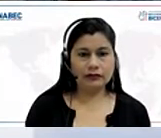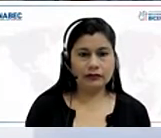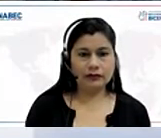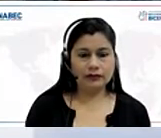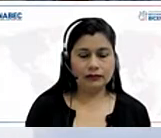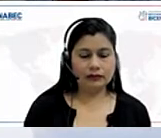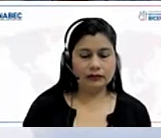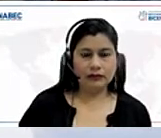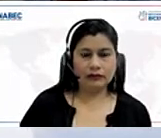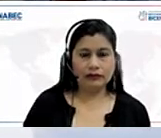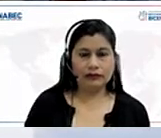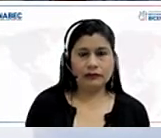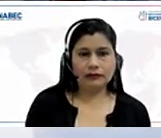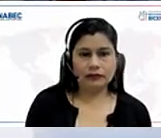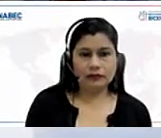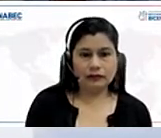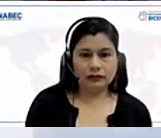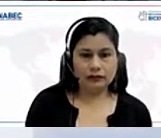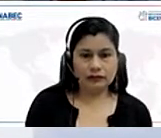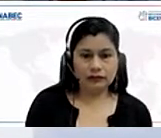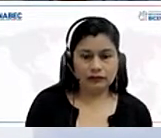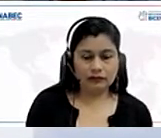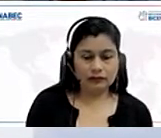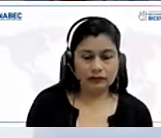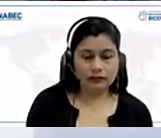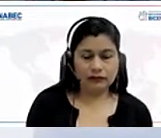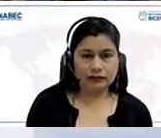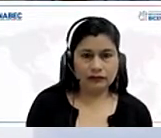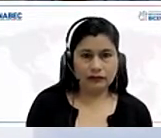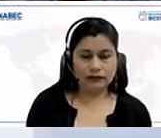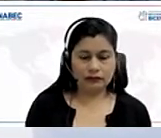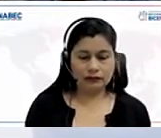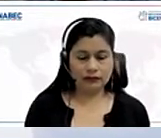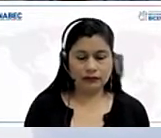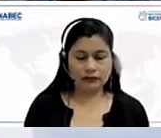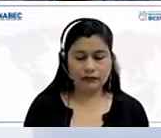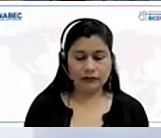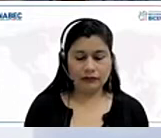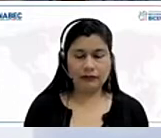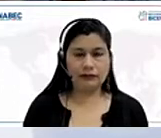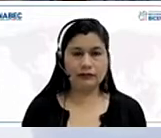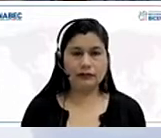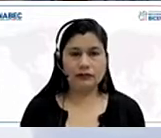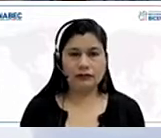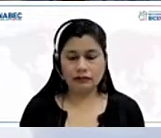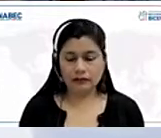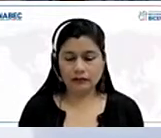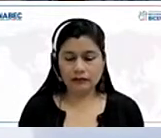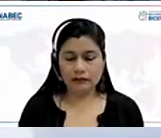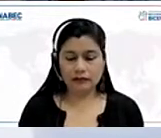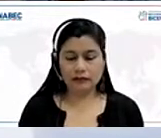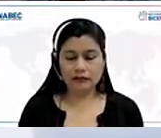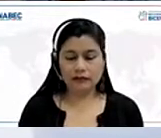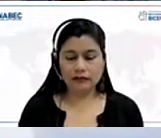determine, buscar en los repositorios de dichas facultades, en los repositorios web, ¿no? Para ver sobre los